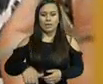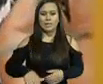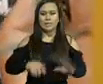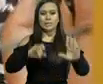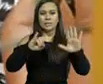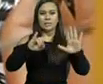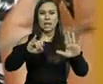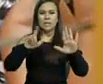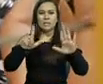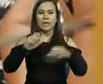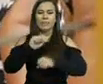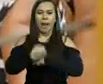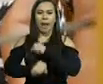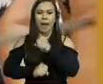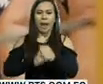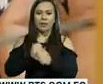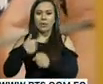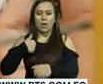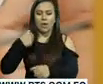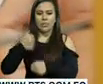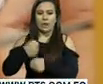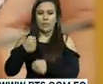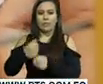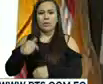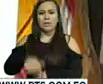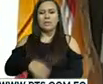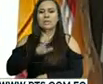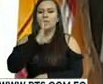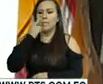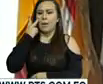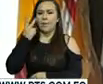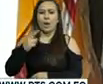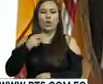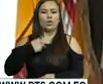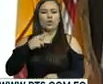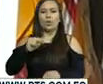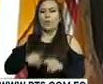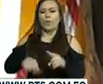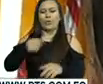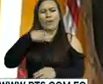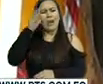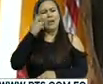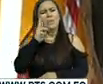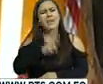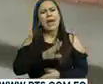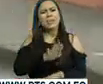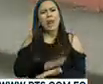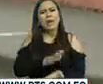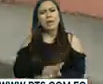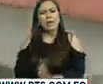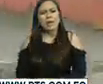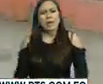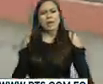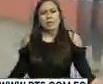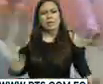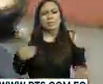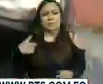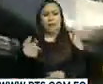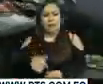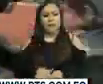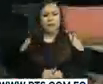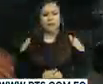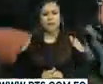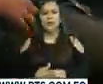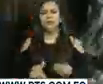67 años trabajando aquí yo siempre lo veía y no lo puedo creer si se veía tranquilo ese chico yo siempre lo veía que el bebé